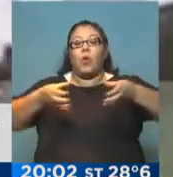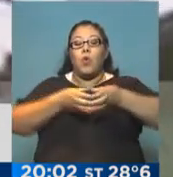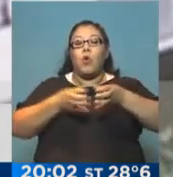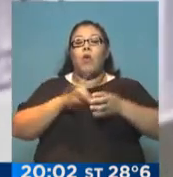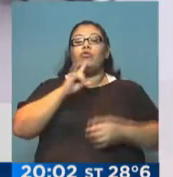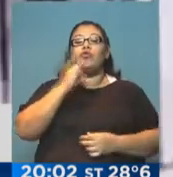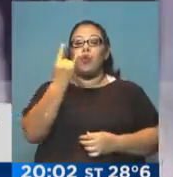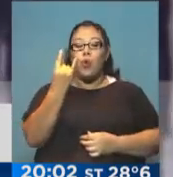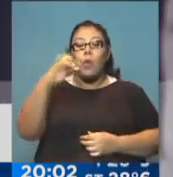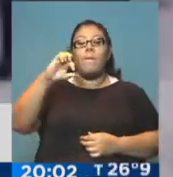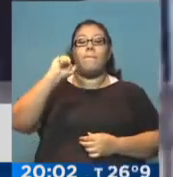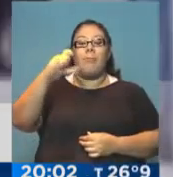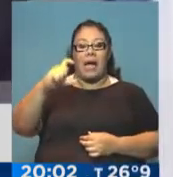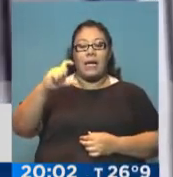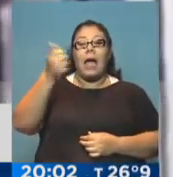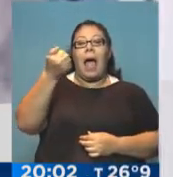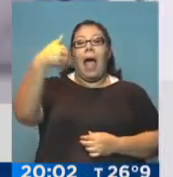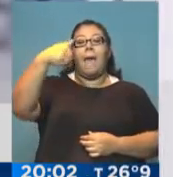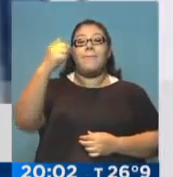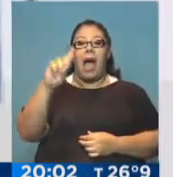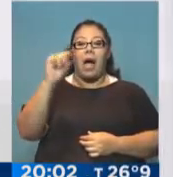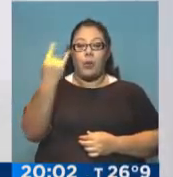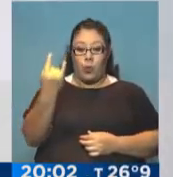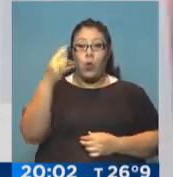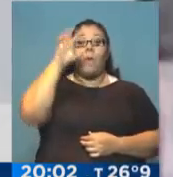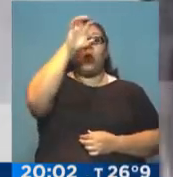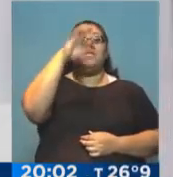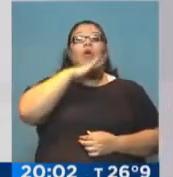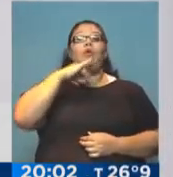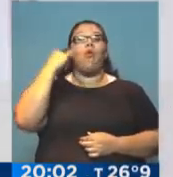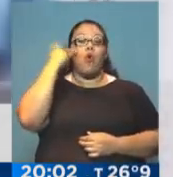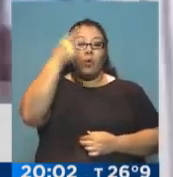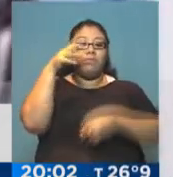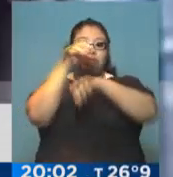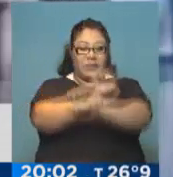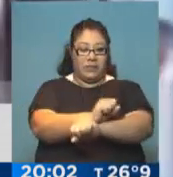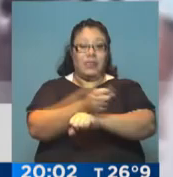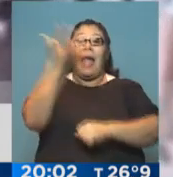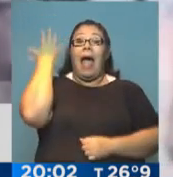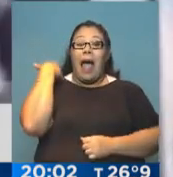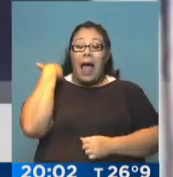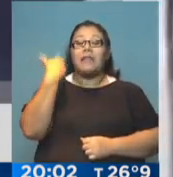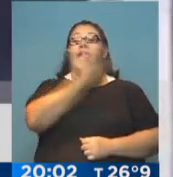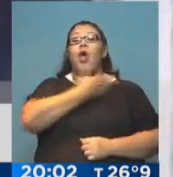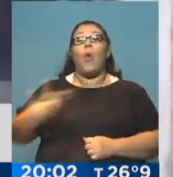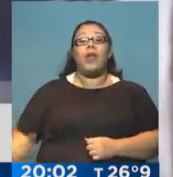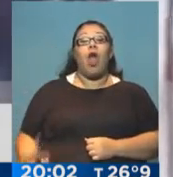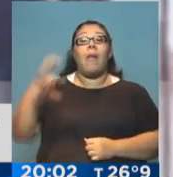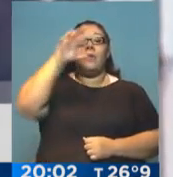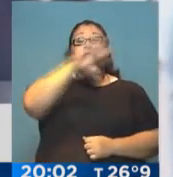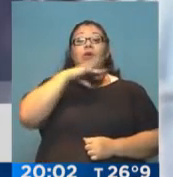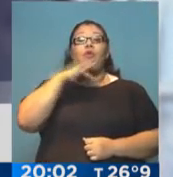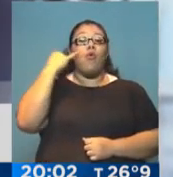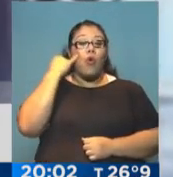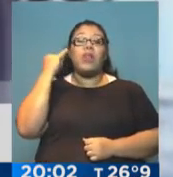tomado por una vecina, es apresada en Jujuy. Había sido denunciada por el gobernador jujeño Gerardo